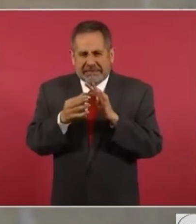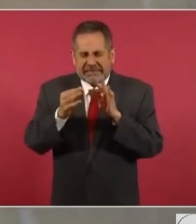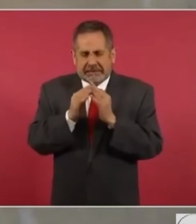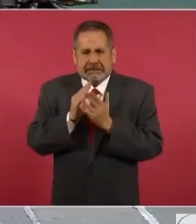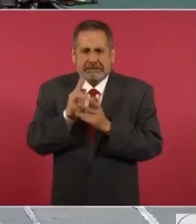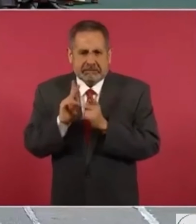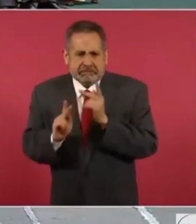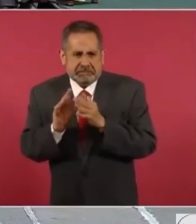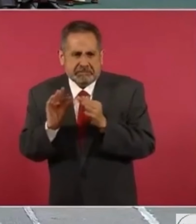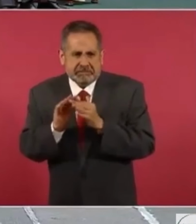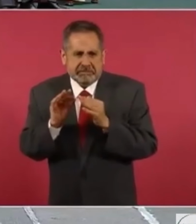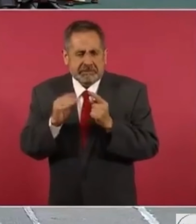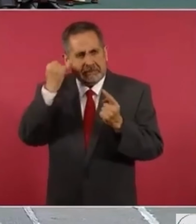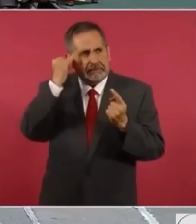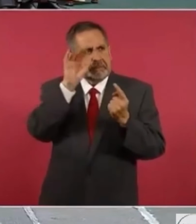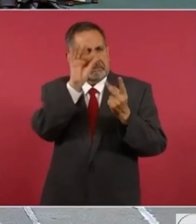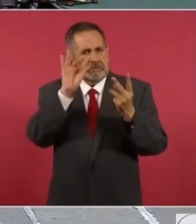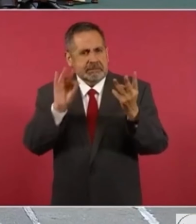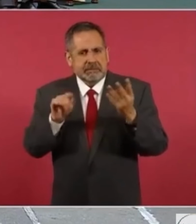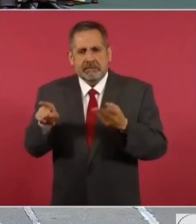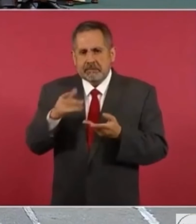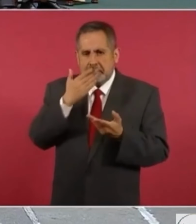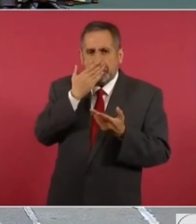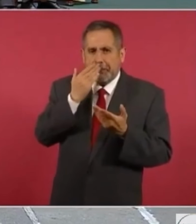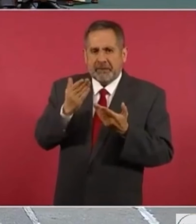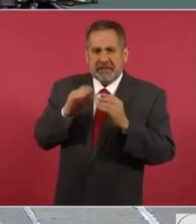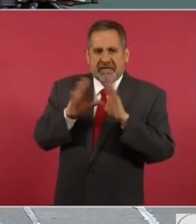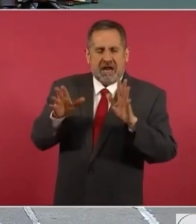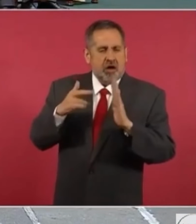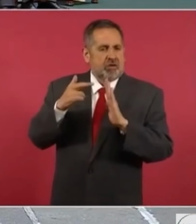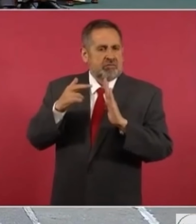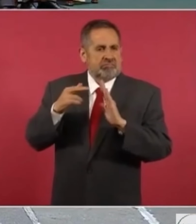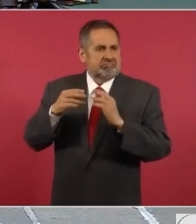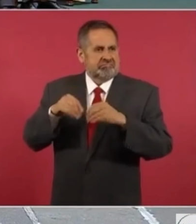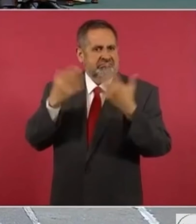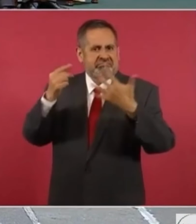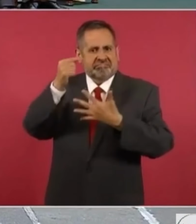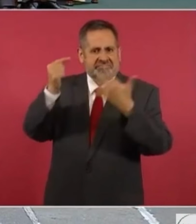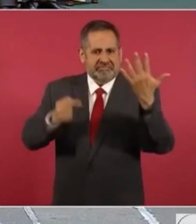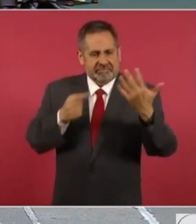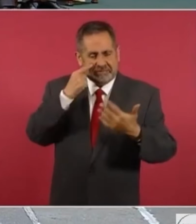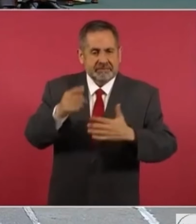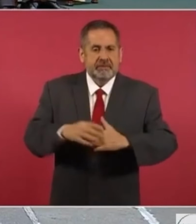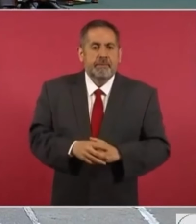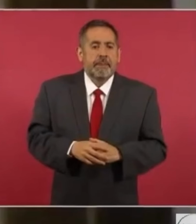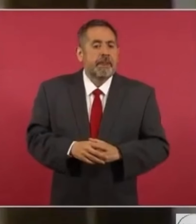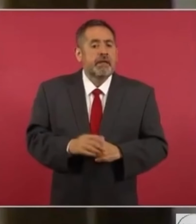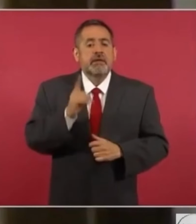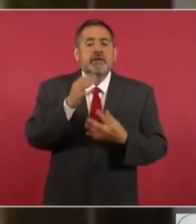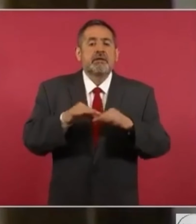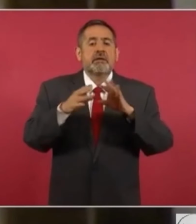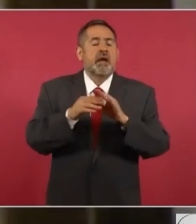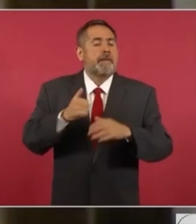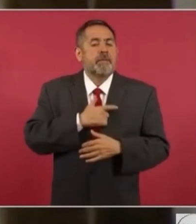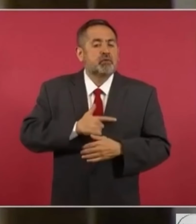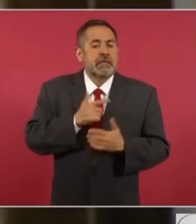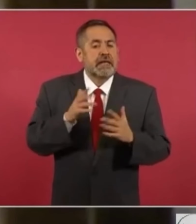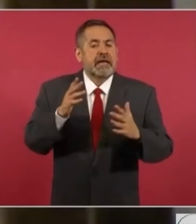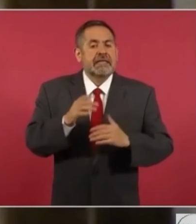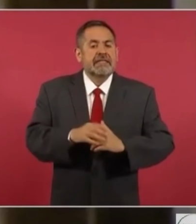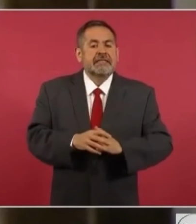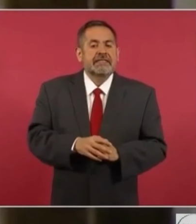aspectos, tomando en cuenta que ya existe, ¿no?, un marco donde ubicarlos. Y en particular me gustaría a mí